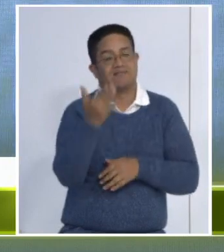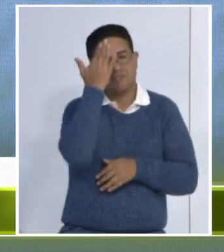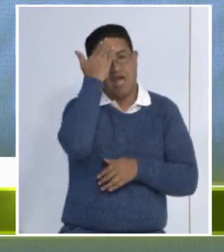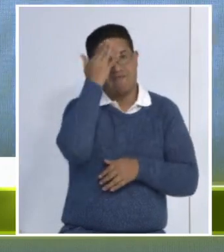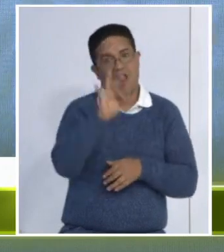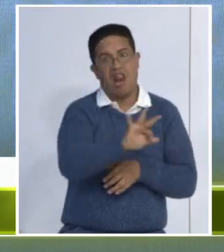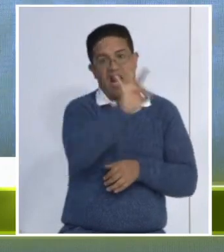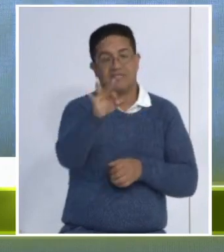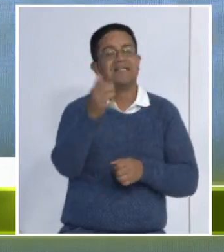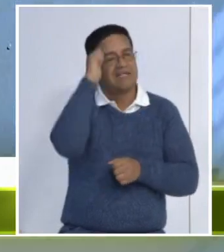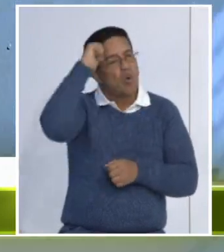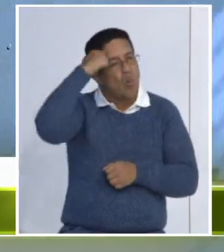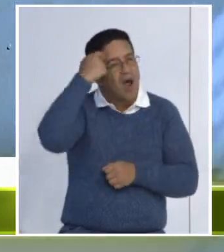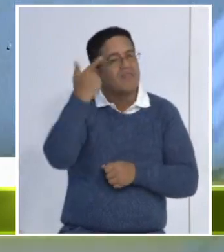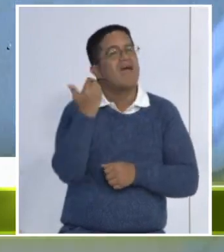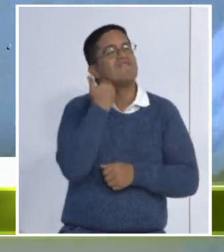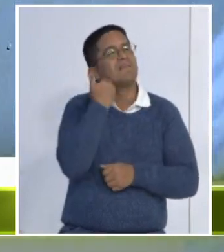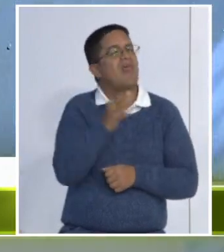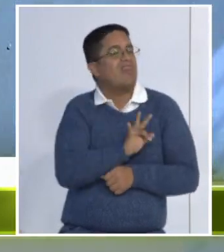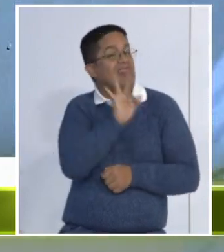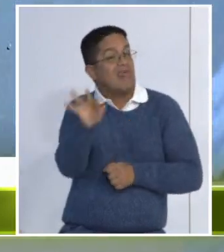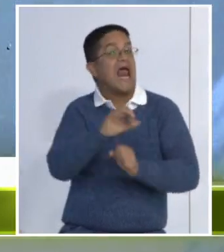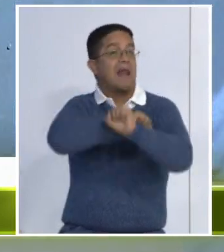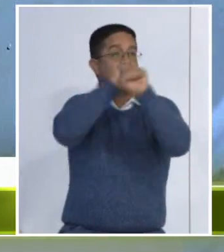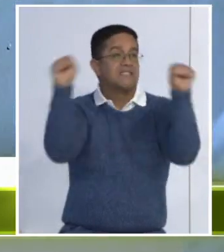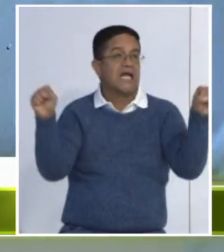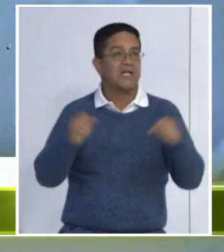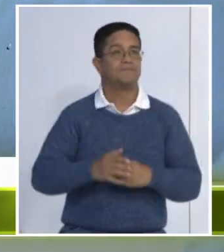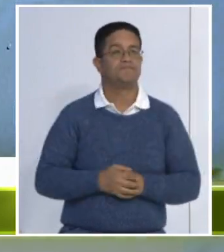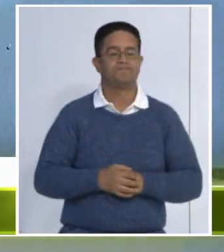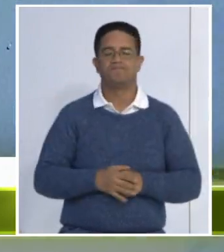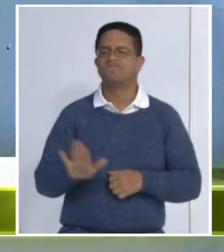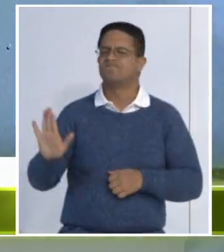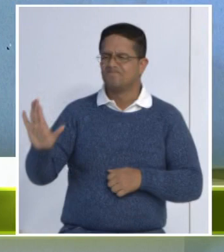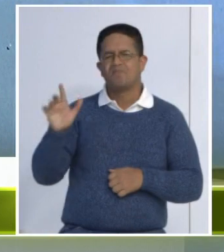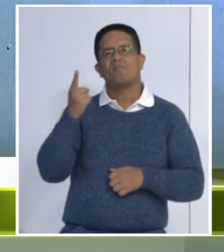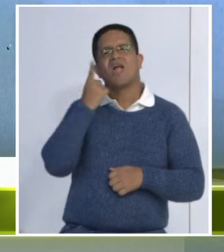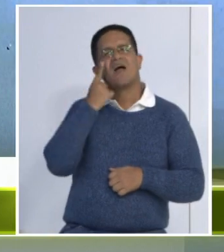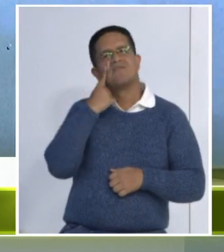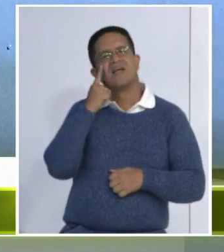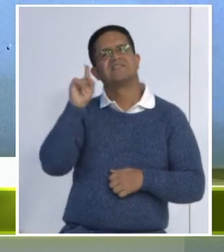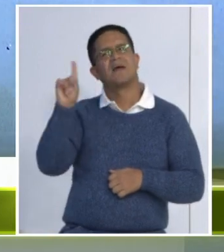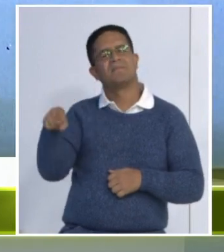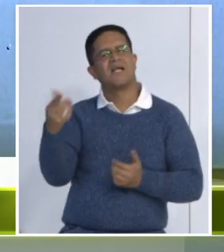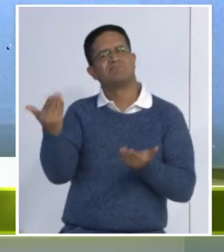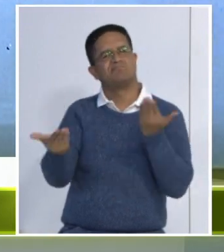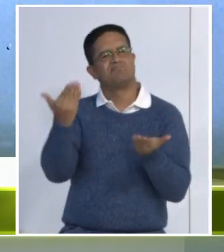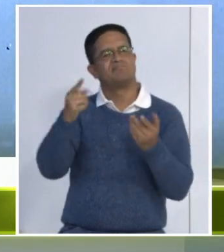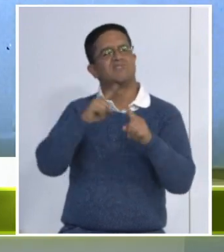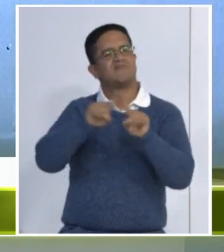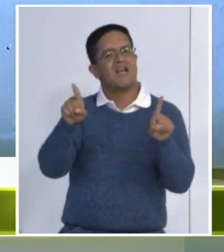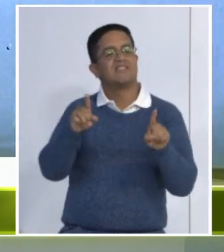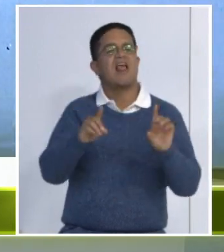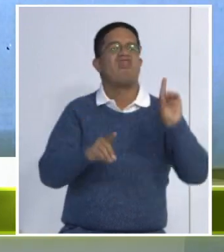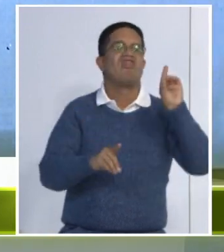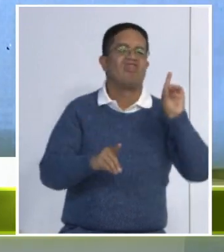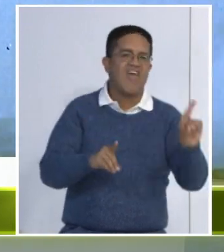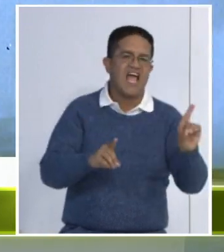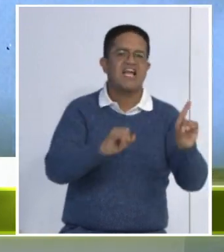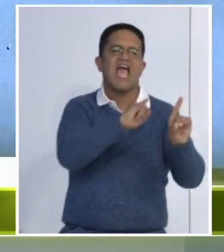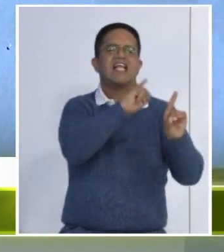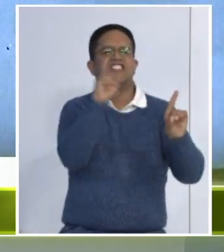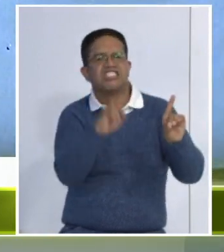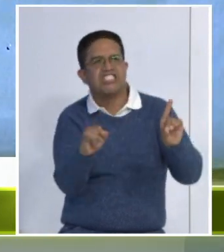día. Vamos a ver también la diferencia entonces del dengue, el zika, el chikungunya. Vamos a aprovechar un